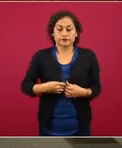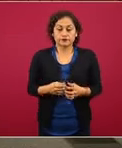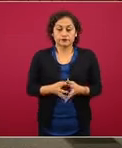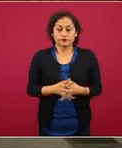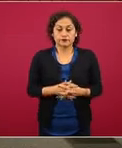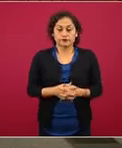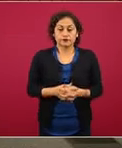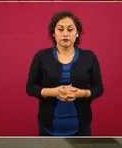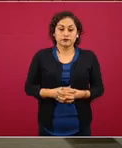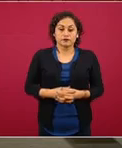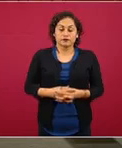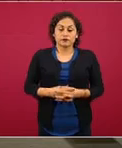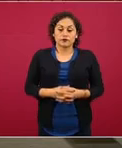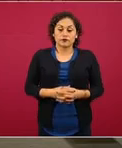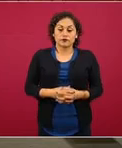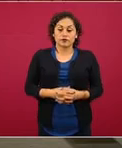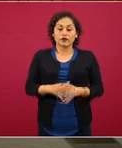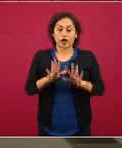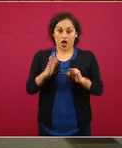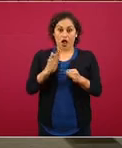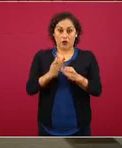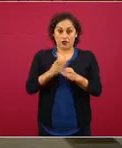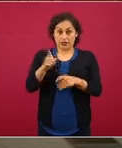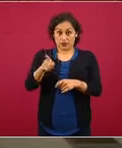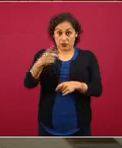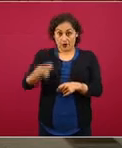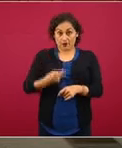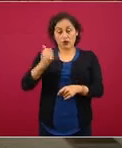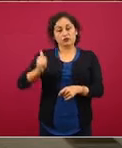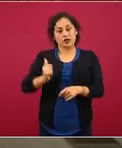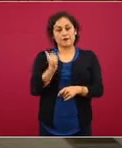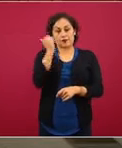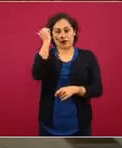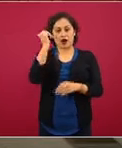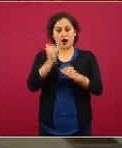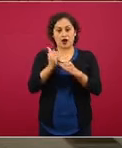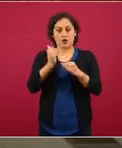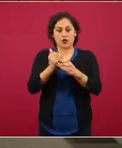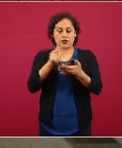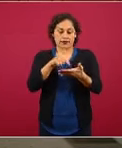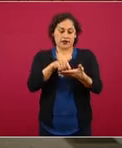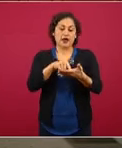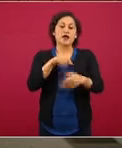Si quieres también, aprovechando tu pregunta, en tiempo real, la doctora